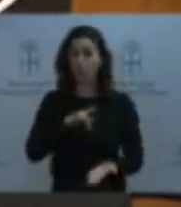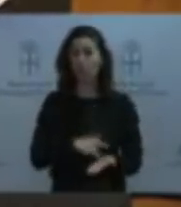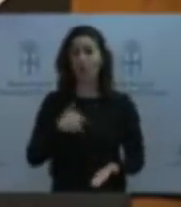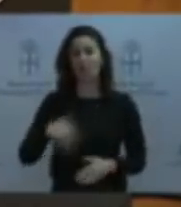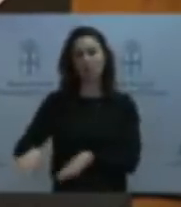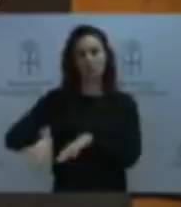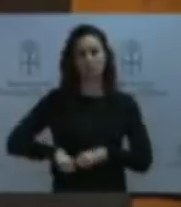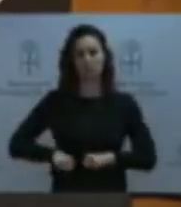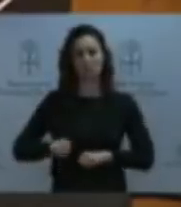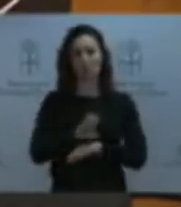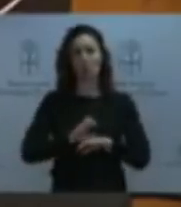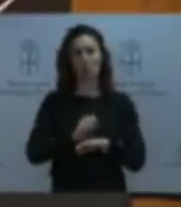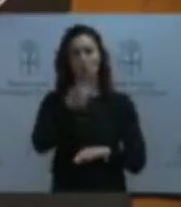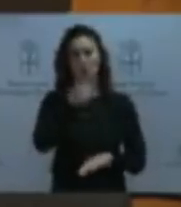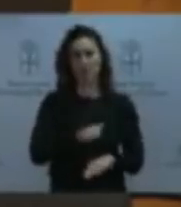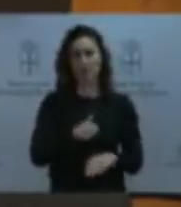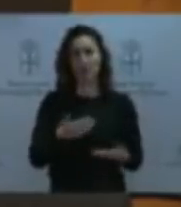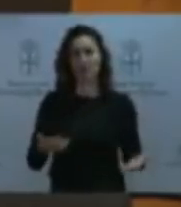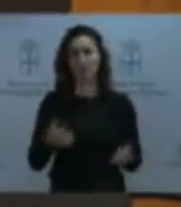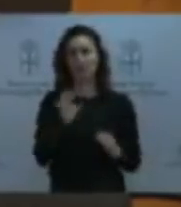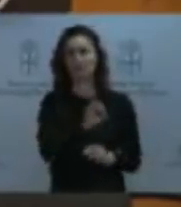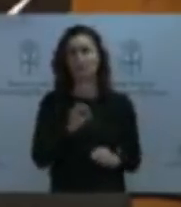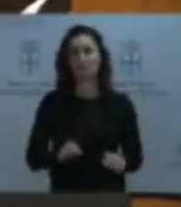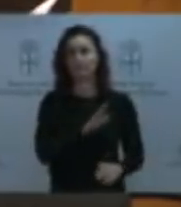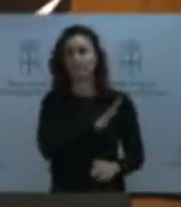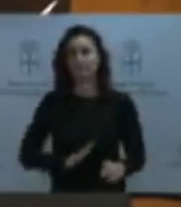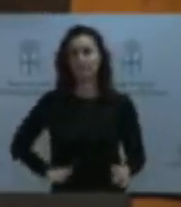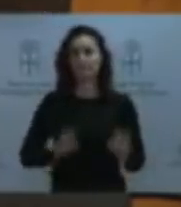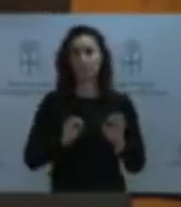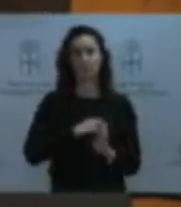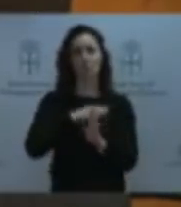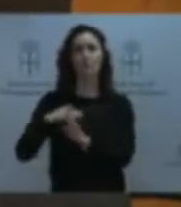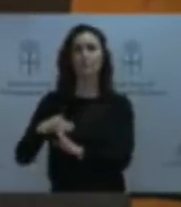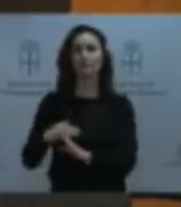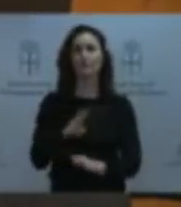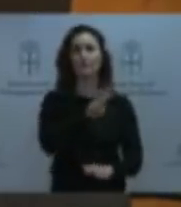interinidad de las diferentes categorías rondaba un 35%. El compromiso es